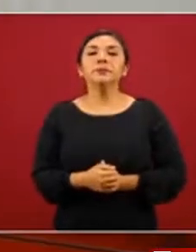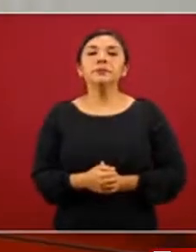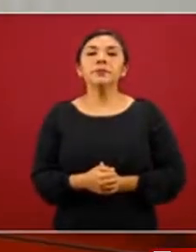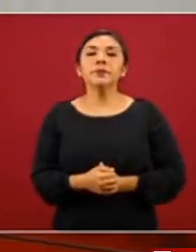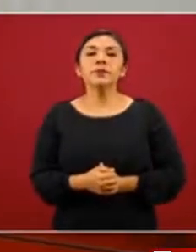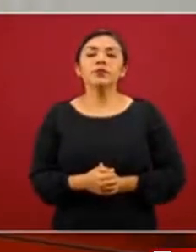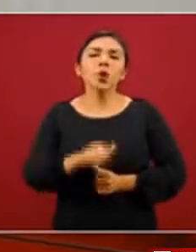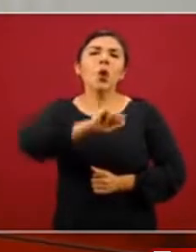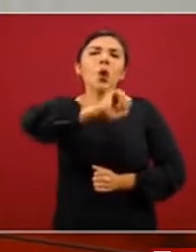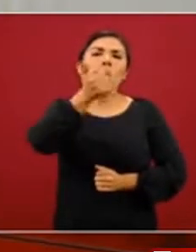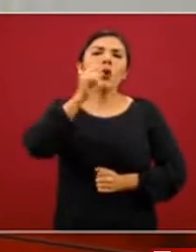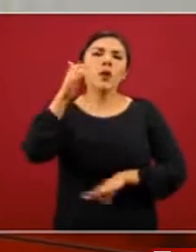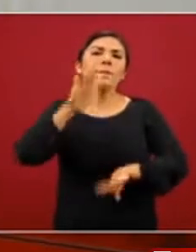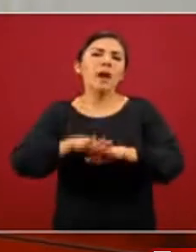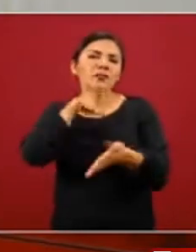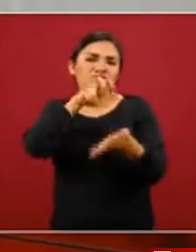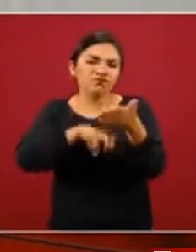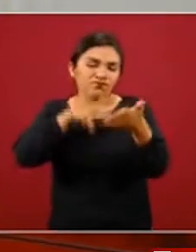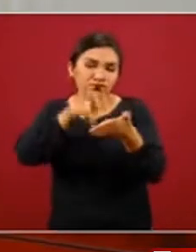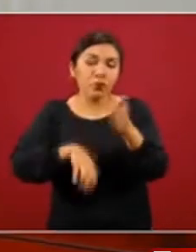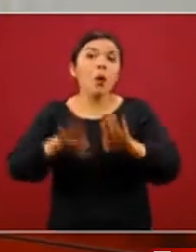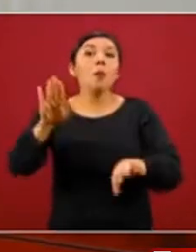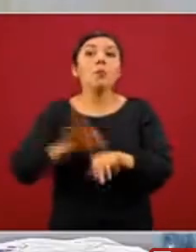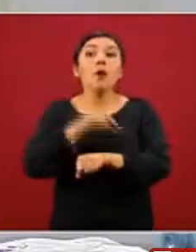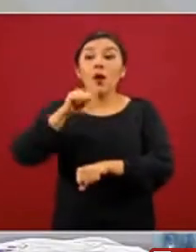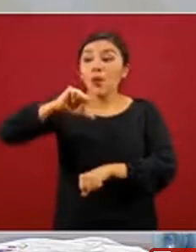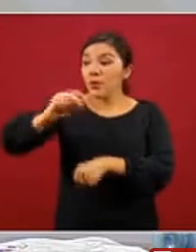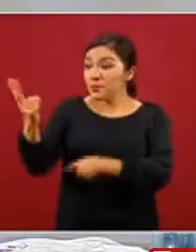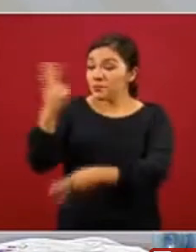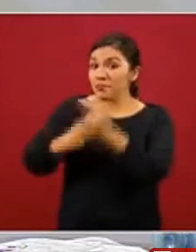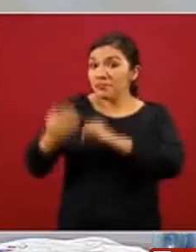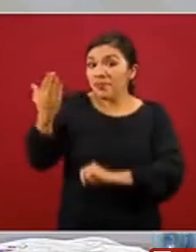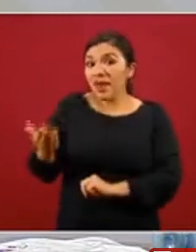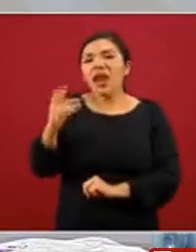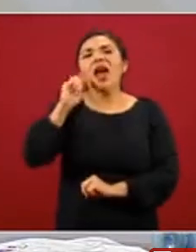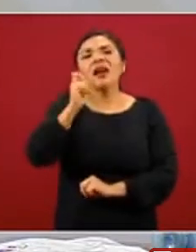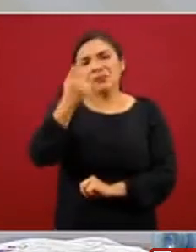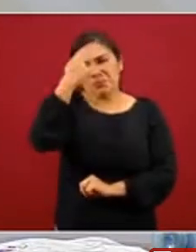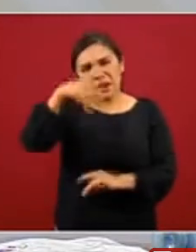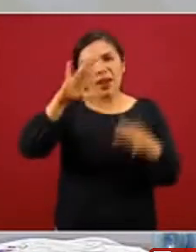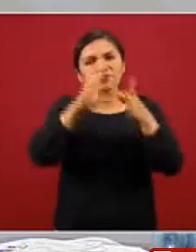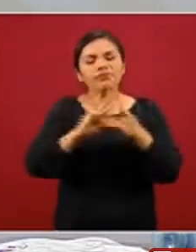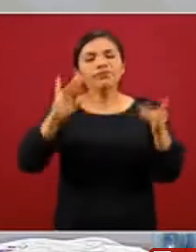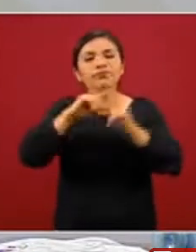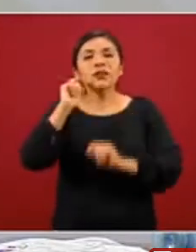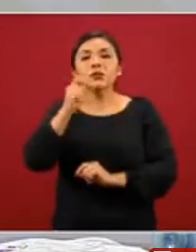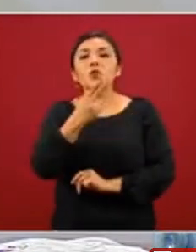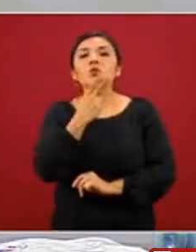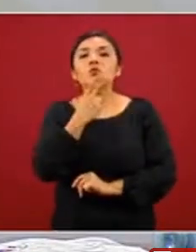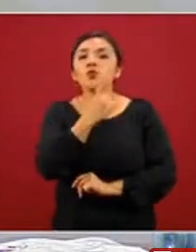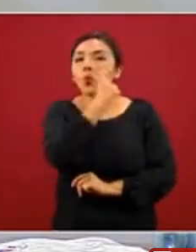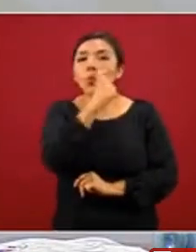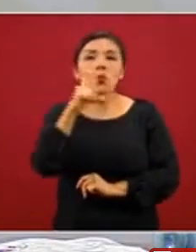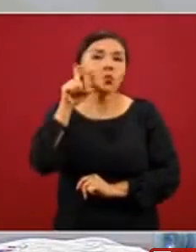Y otras actualizaciones que tenemos. Y la razón por la que viene hoy es a platicar del cubrebocas.